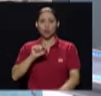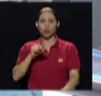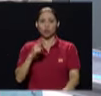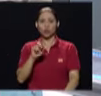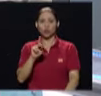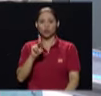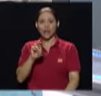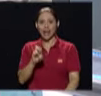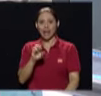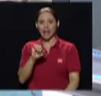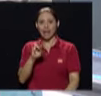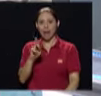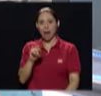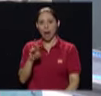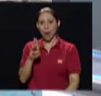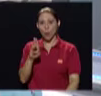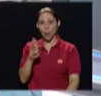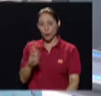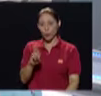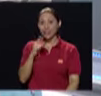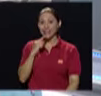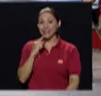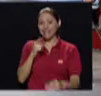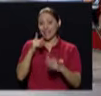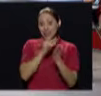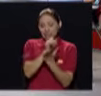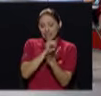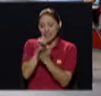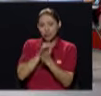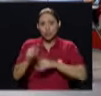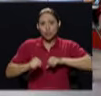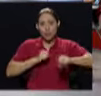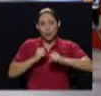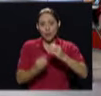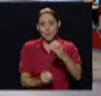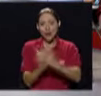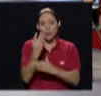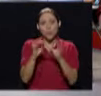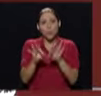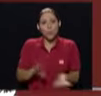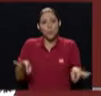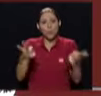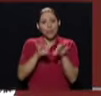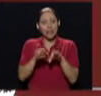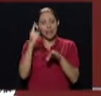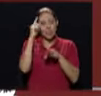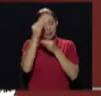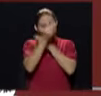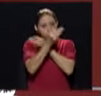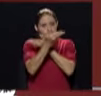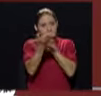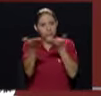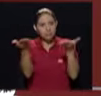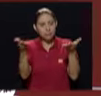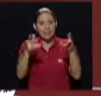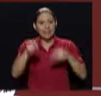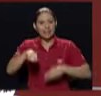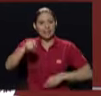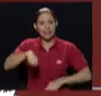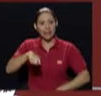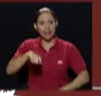Shusuke Irabu, quien asegura que la investigación en sismología y vulcanología es muy importante para brindar a la población general